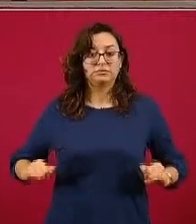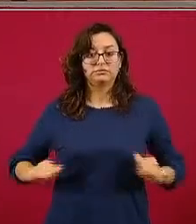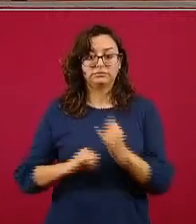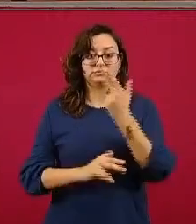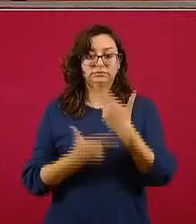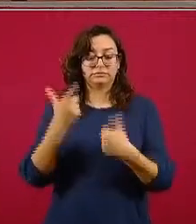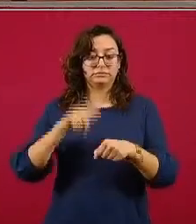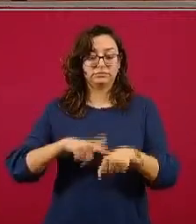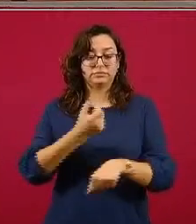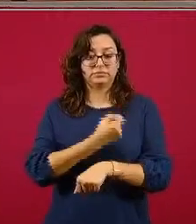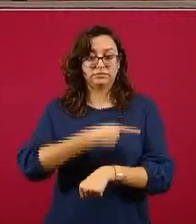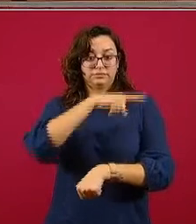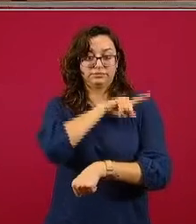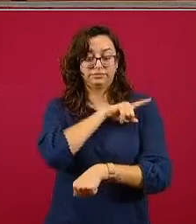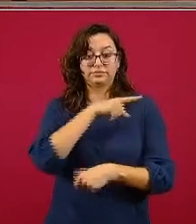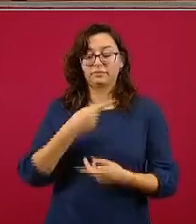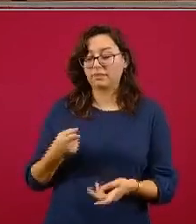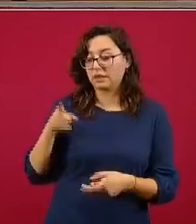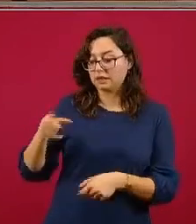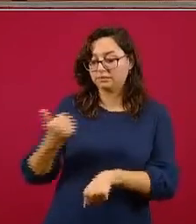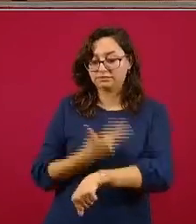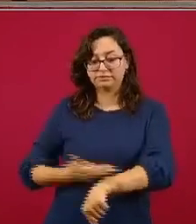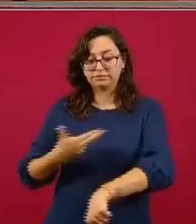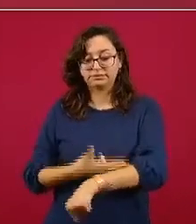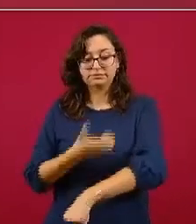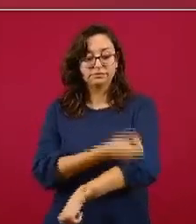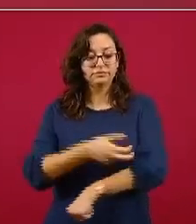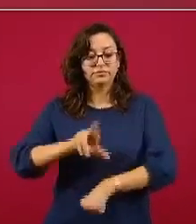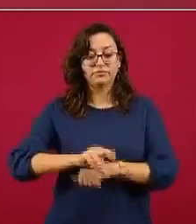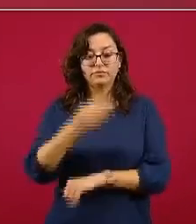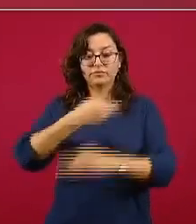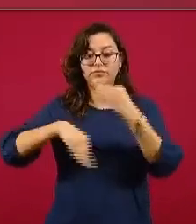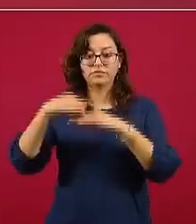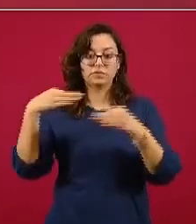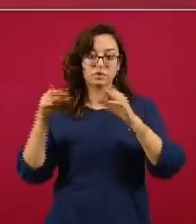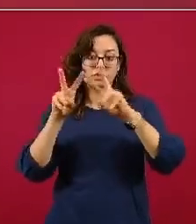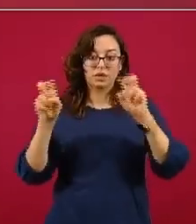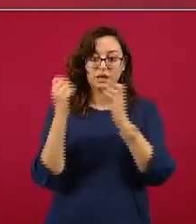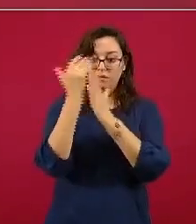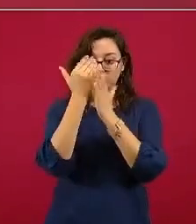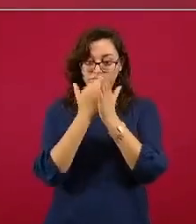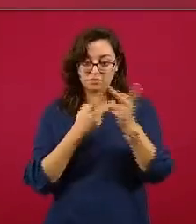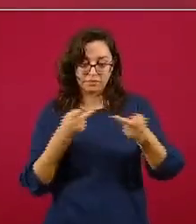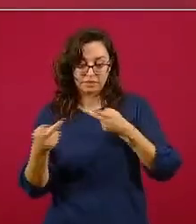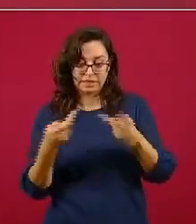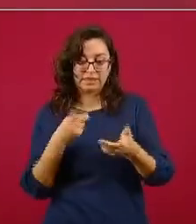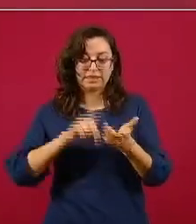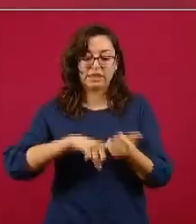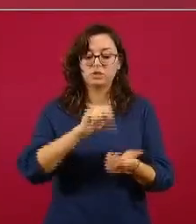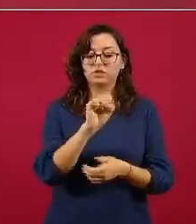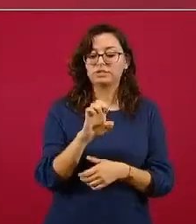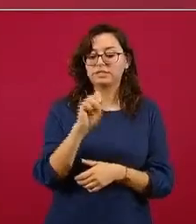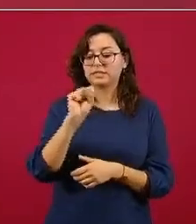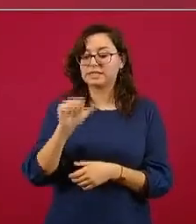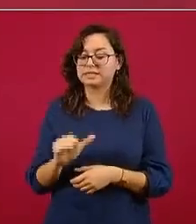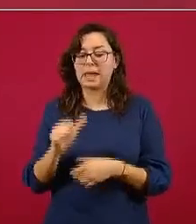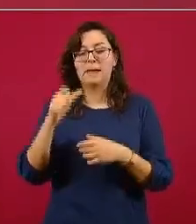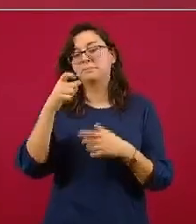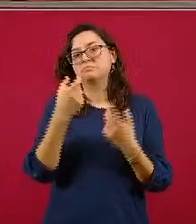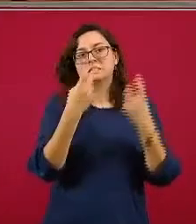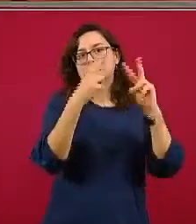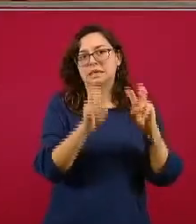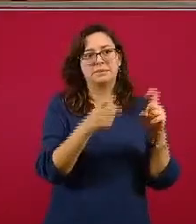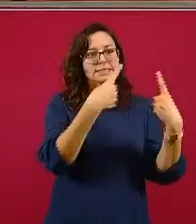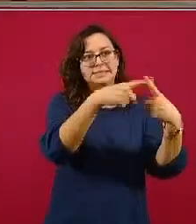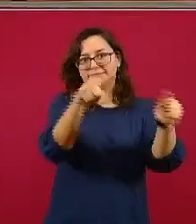es quien coordina las acciones de orientación de la política pública de la Secretaría de Salud para múltiples